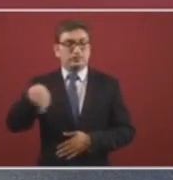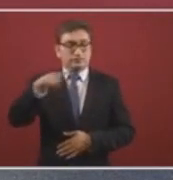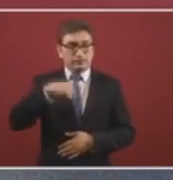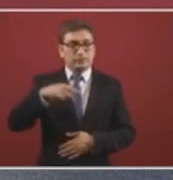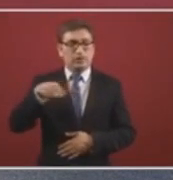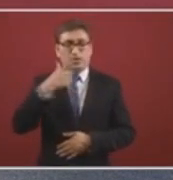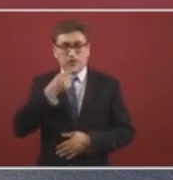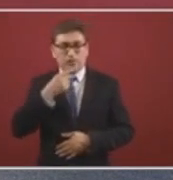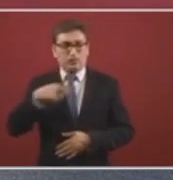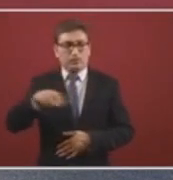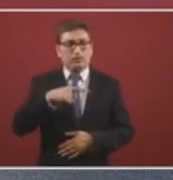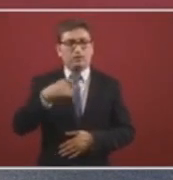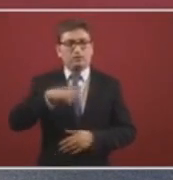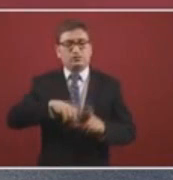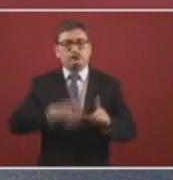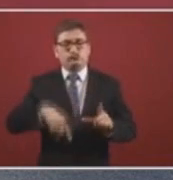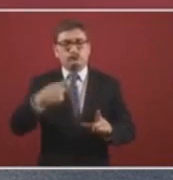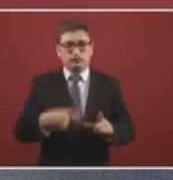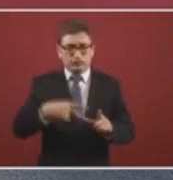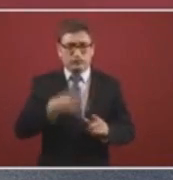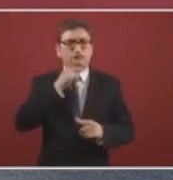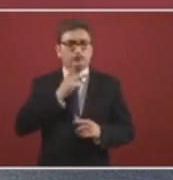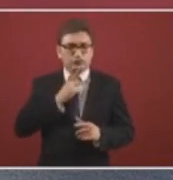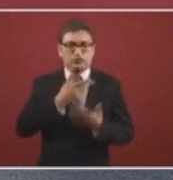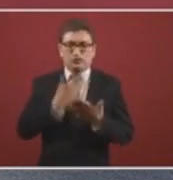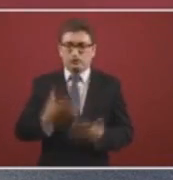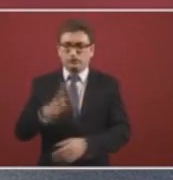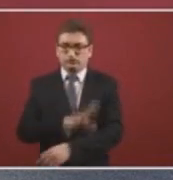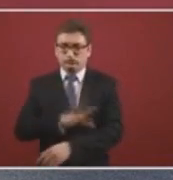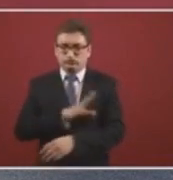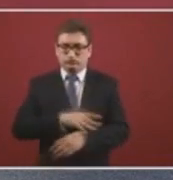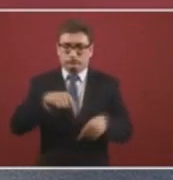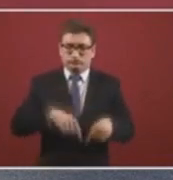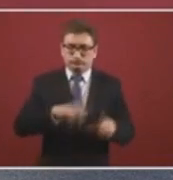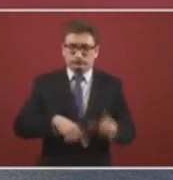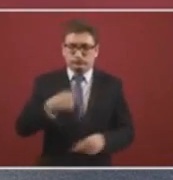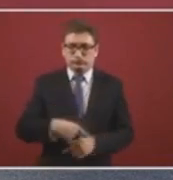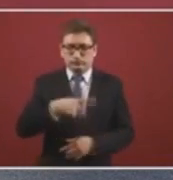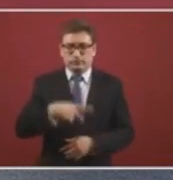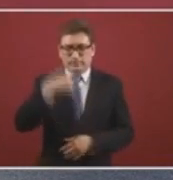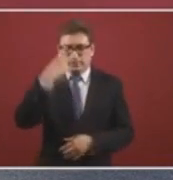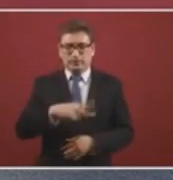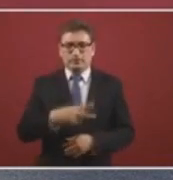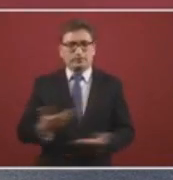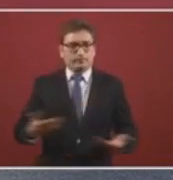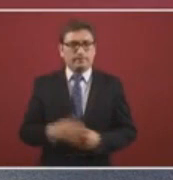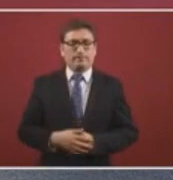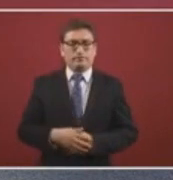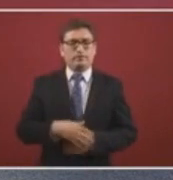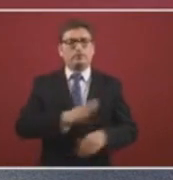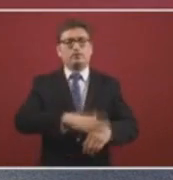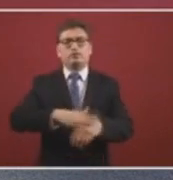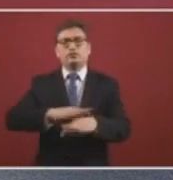petróleo. Hoy le tocó, por fortuna, a la energía eléctrica. Pueblo de México, los dispenso de